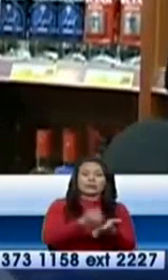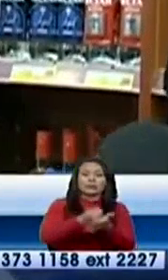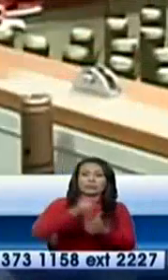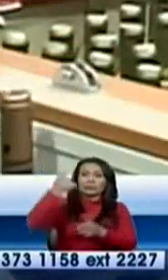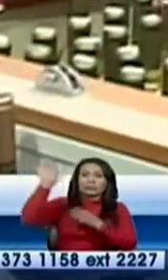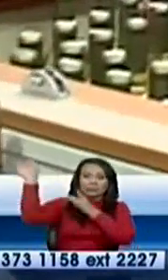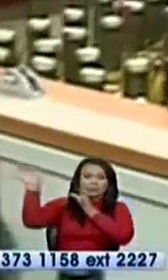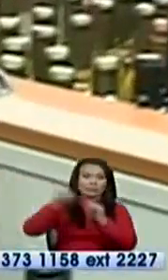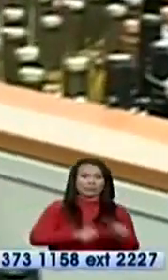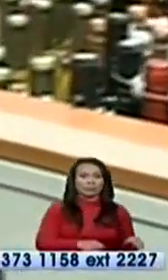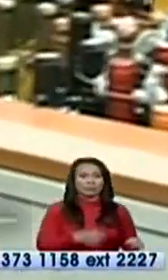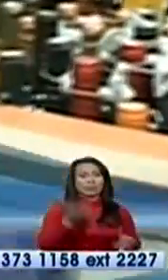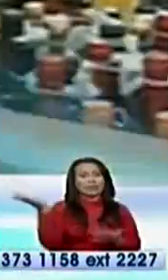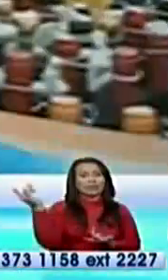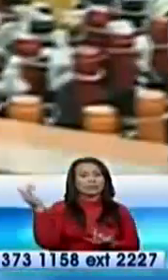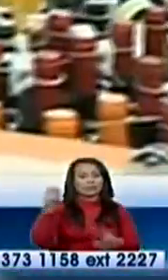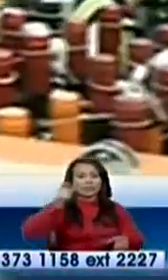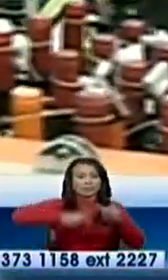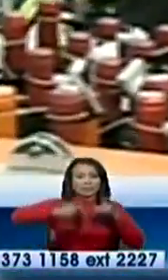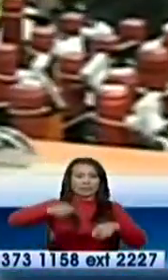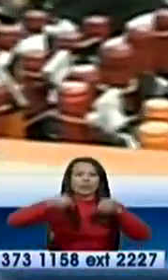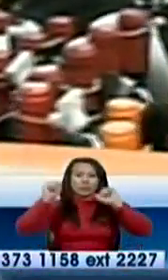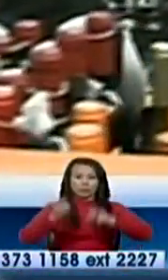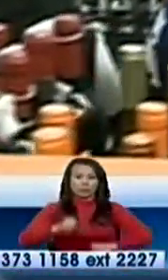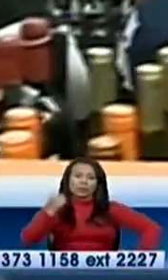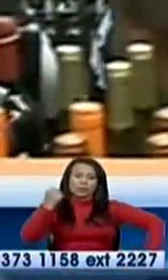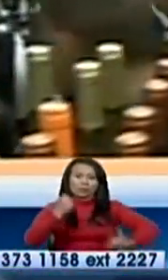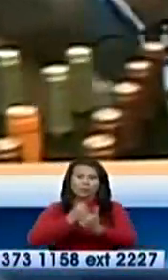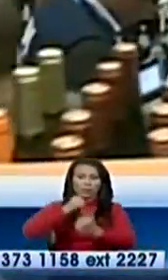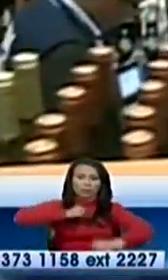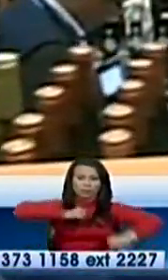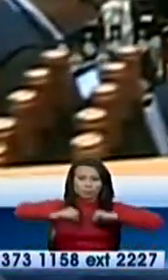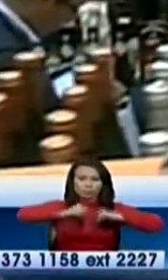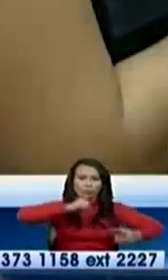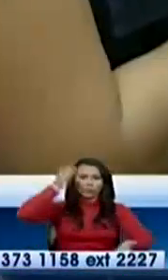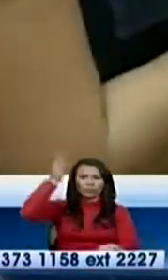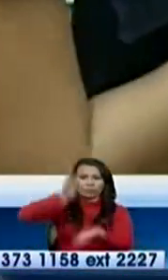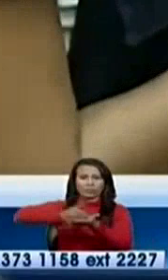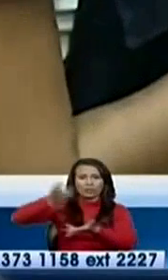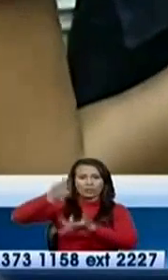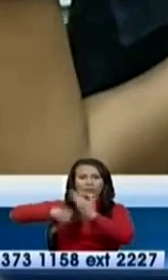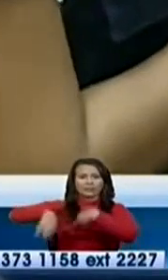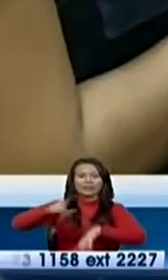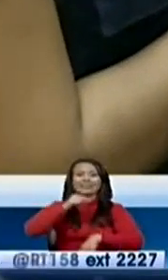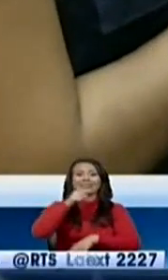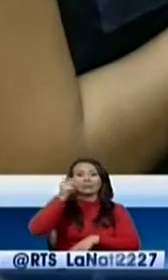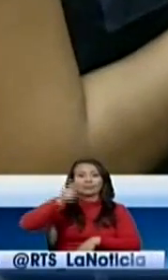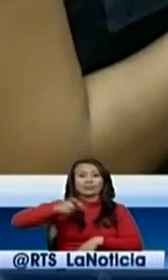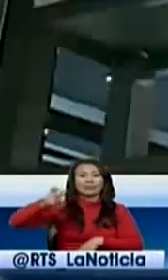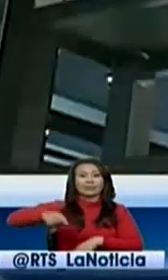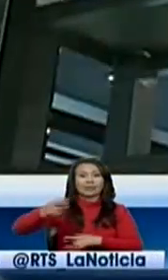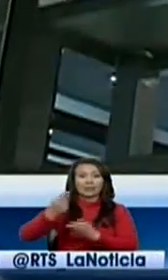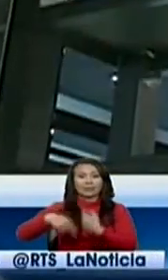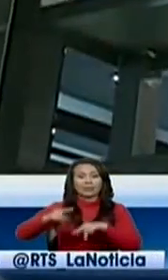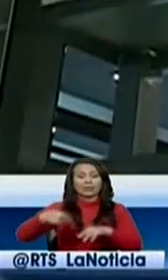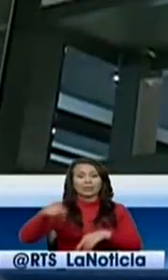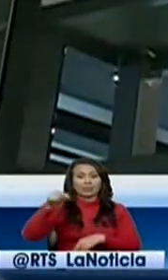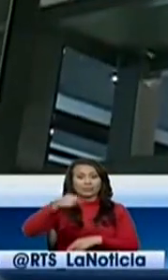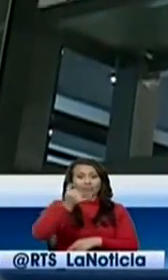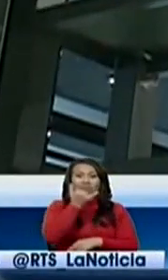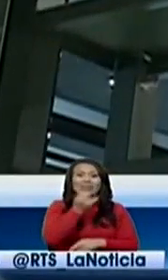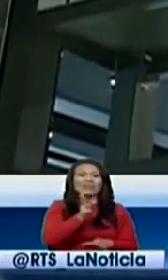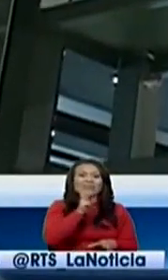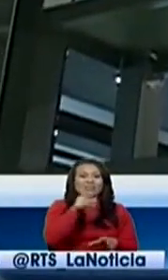directamente. Además, espera que los ciudadanos puedan contribuir con la lucha contra el contrabando, denunciando a los expendedores que vendan esta clase de licor